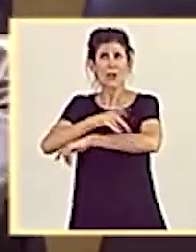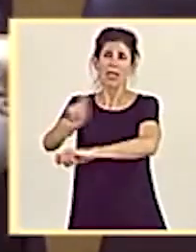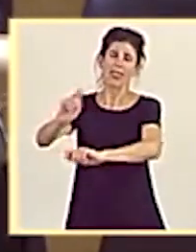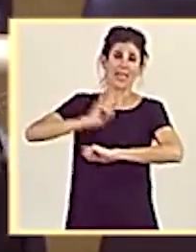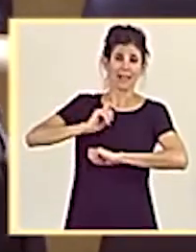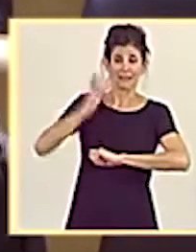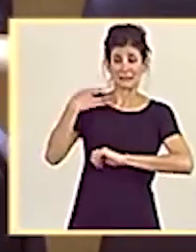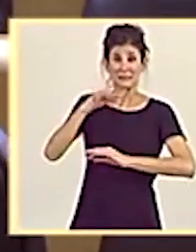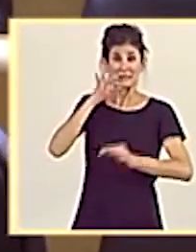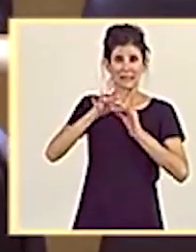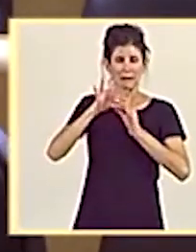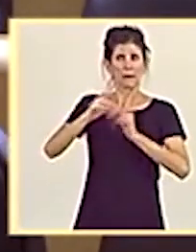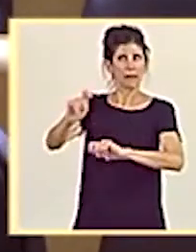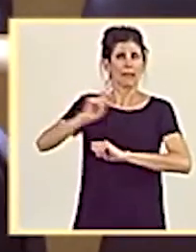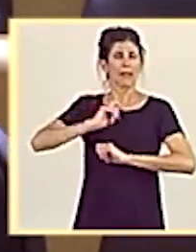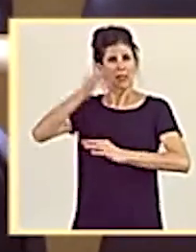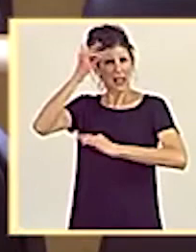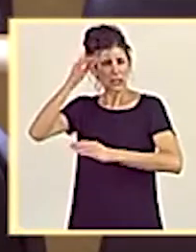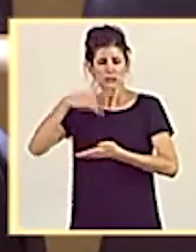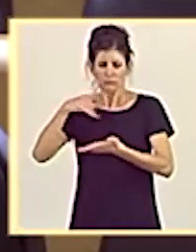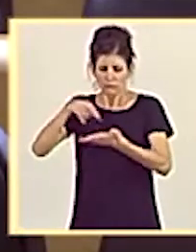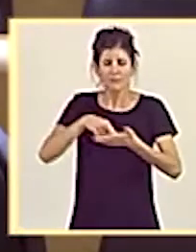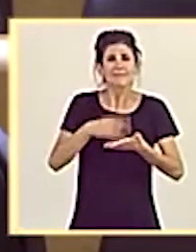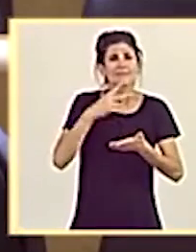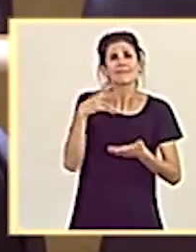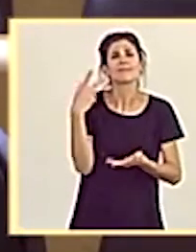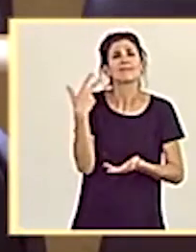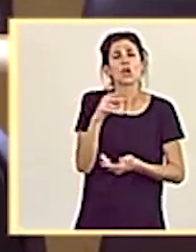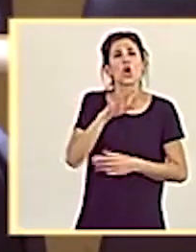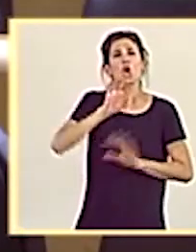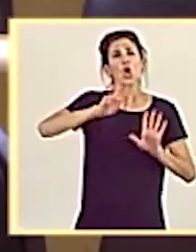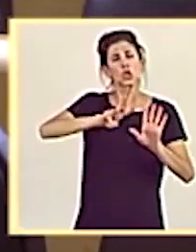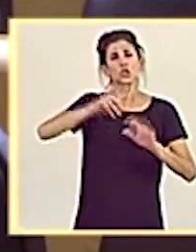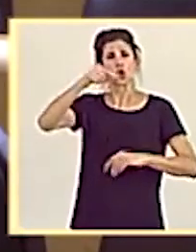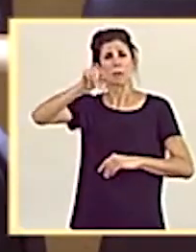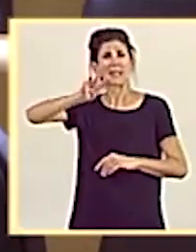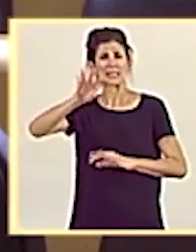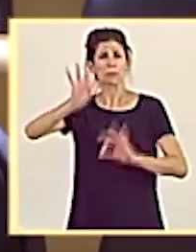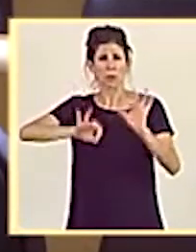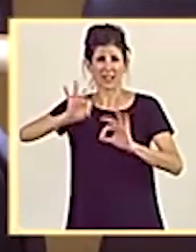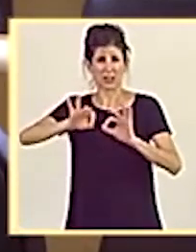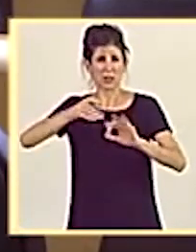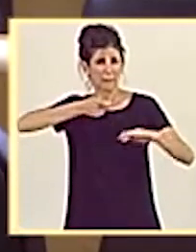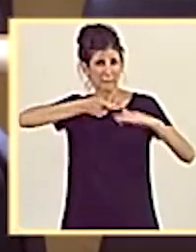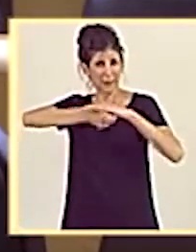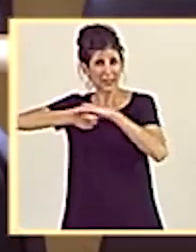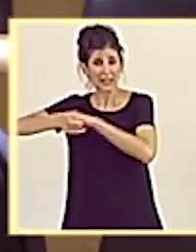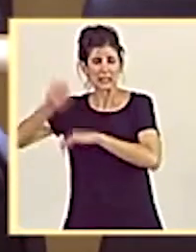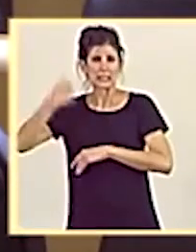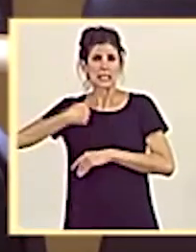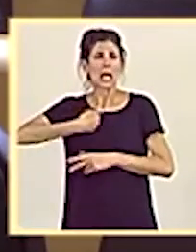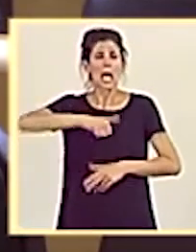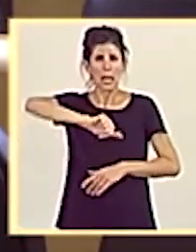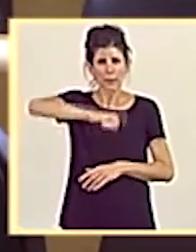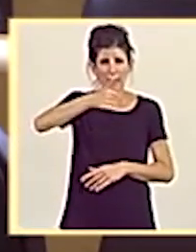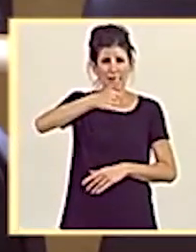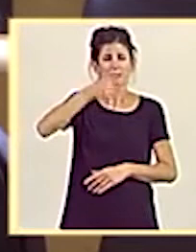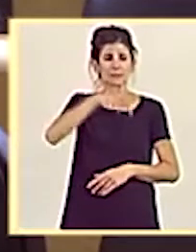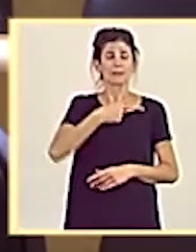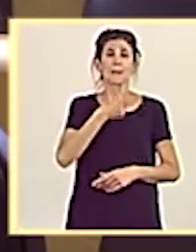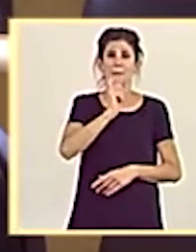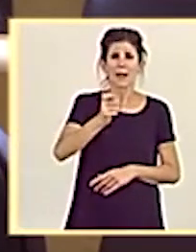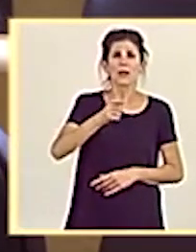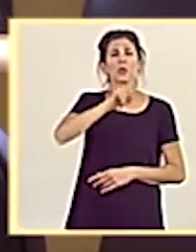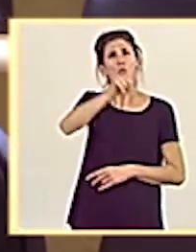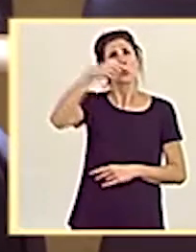septiembre, habían denegadas un 8,3% de las peticiones y habían aprobadas y abonadas un 1,5% de